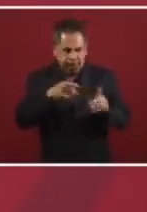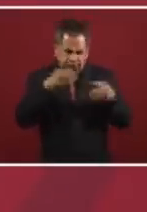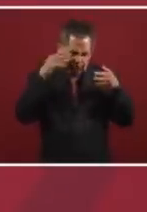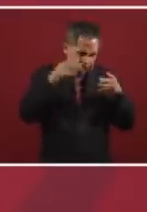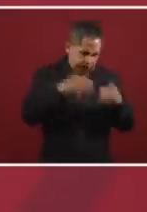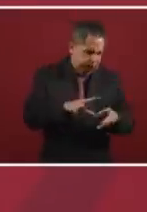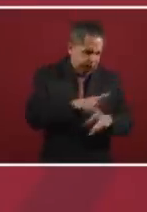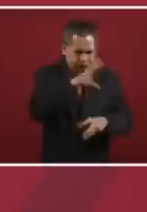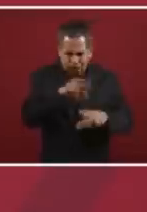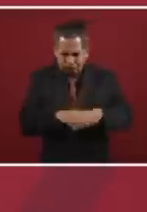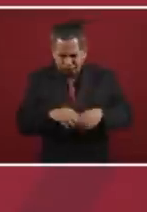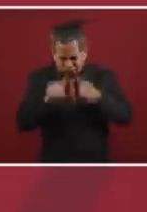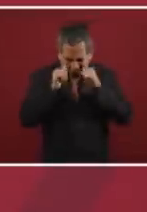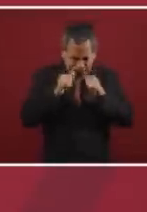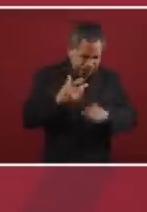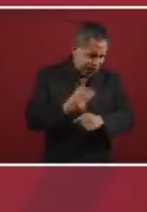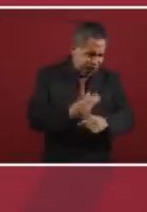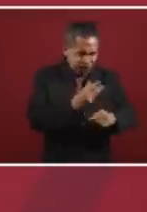por completo